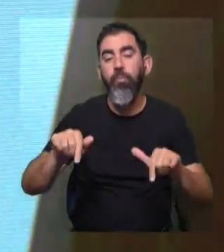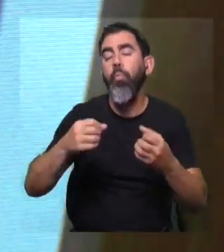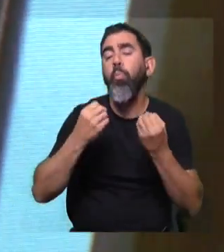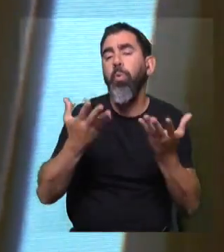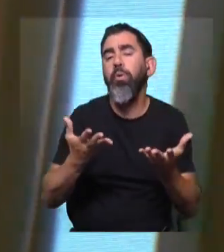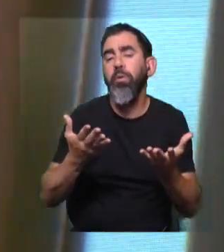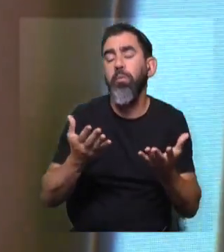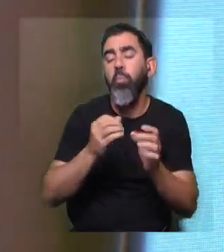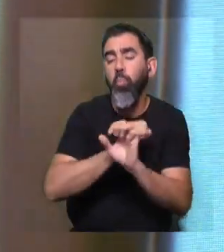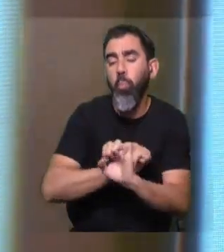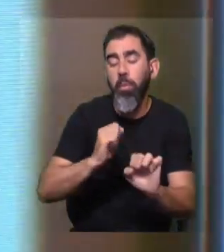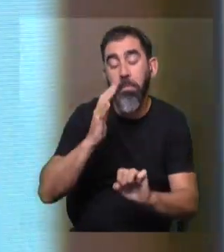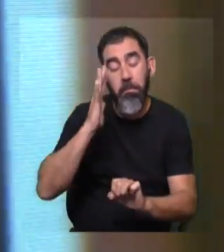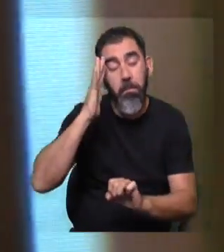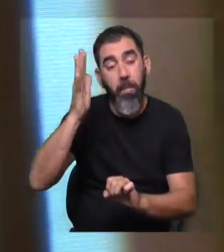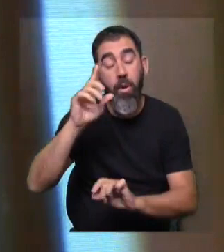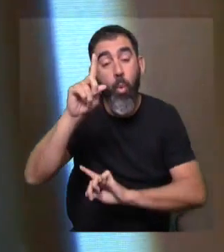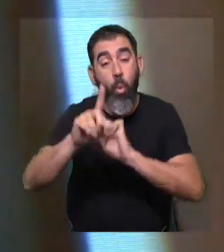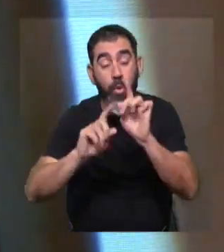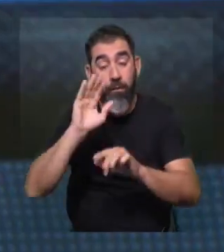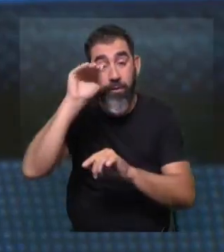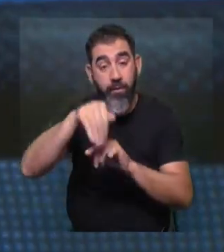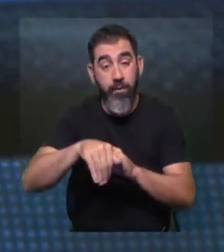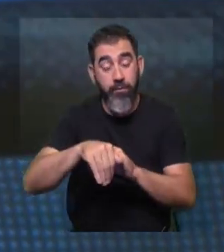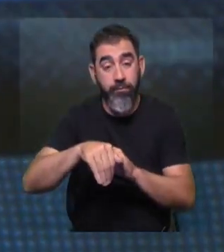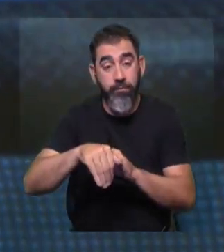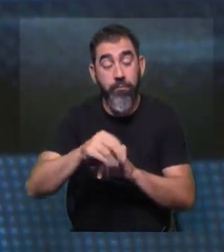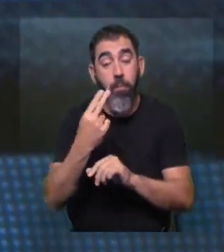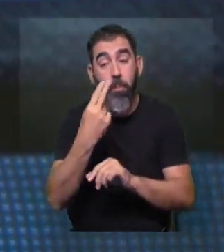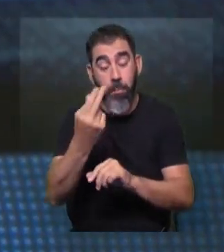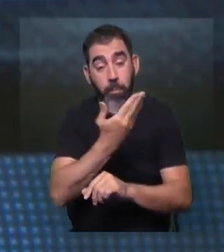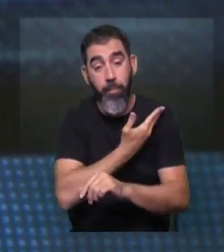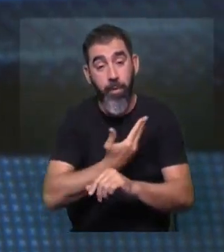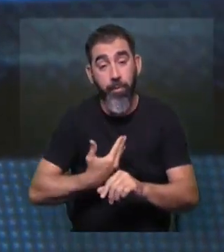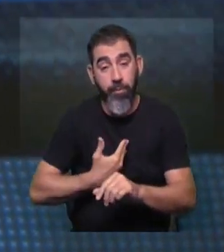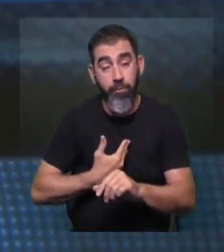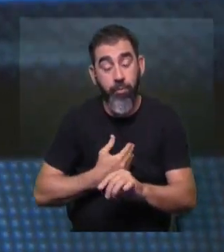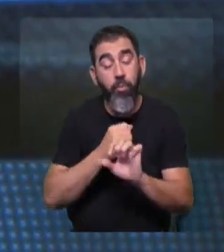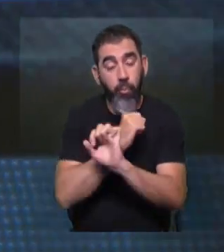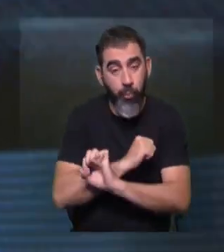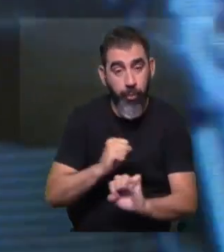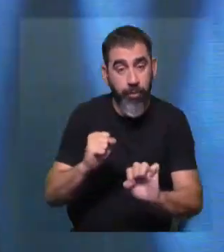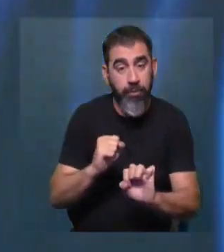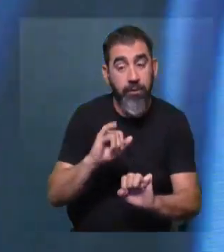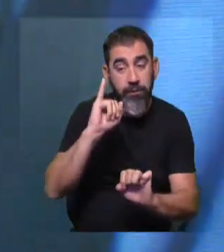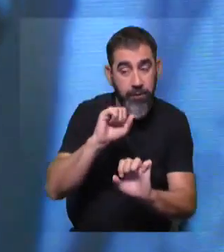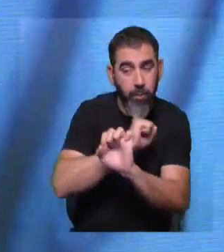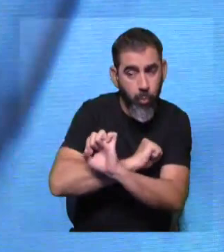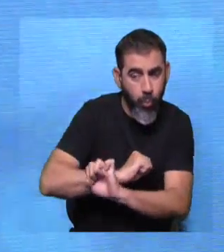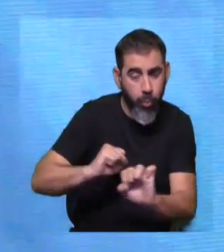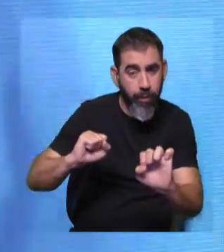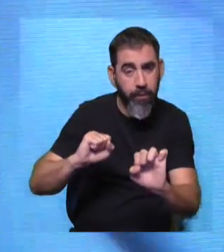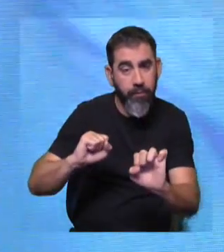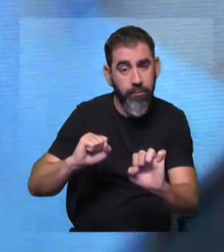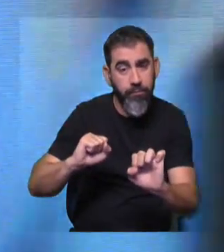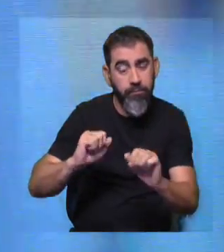podemos pensar, de hecho, la UDELAR y tuvo el aval del gobierno, empezó un camino para ver si están dadas las condiciones y se pueden